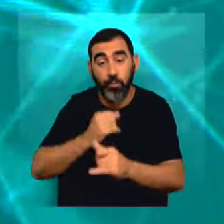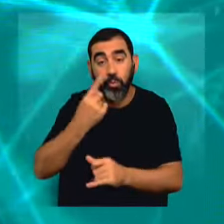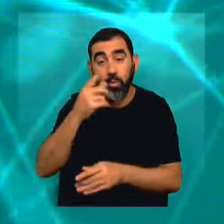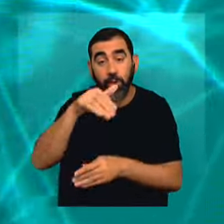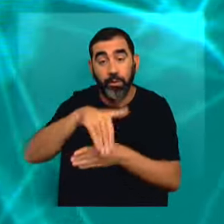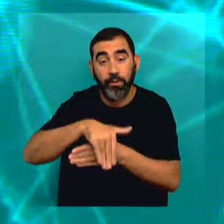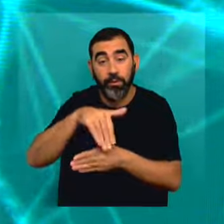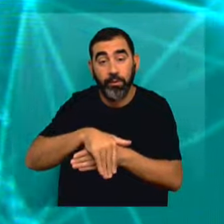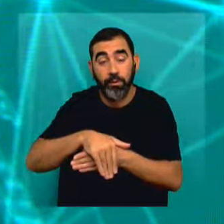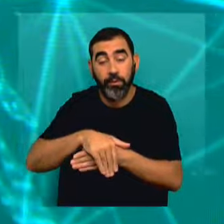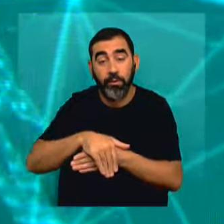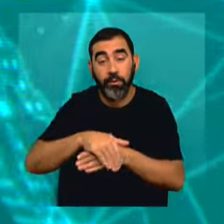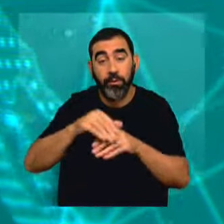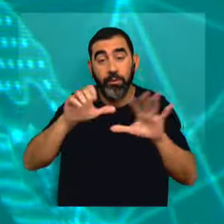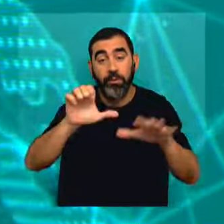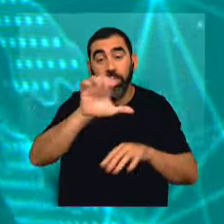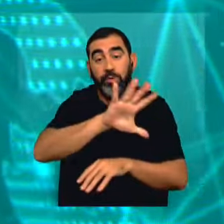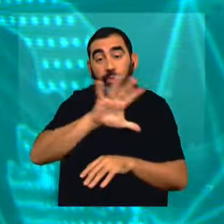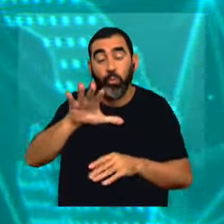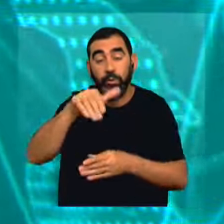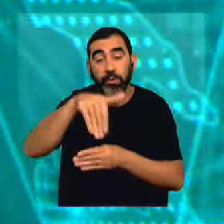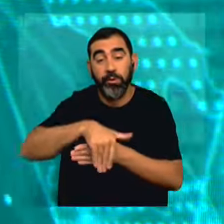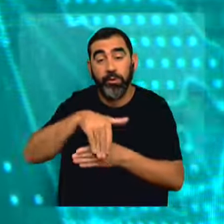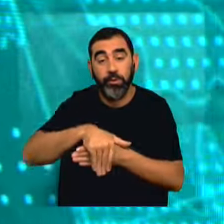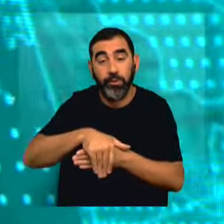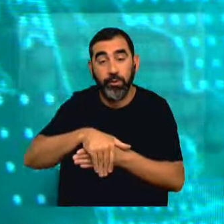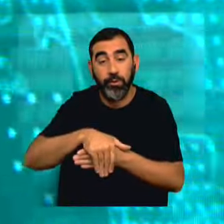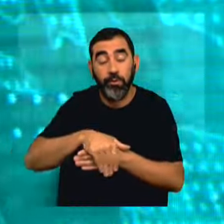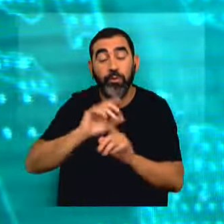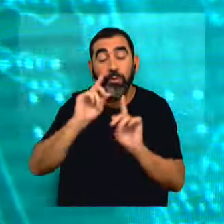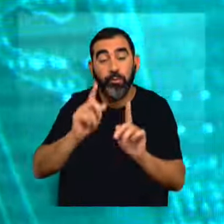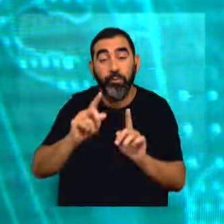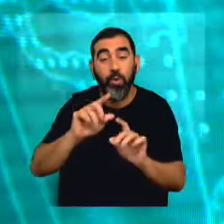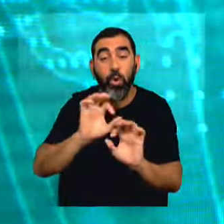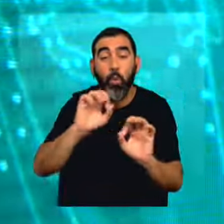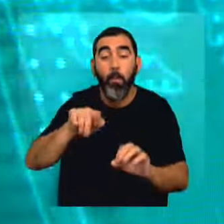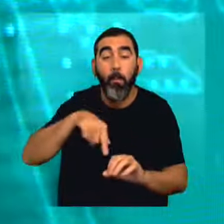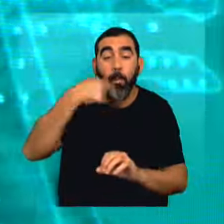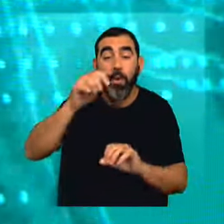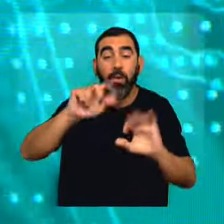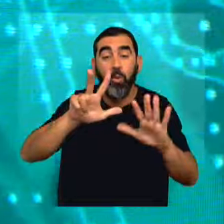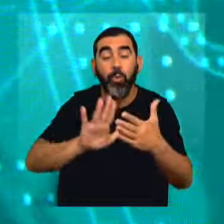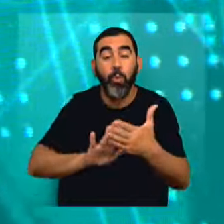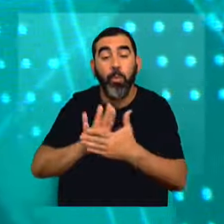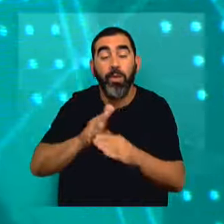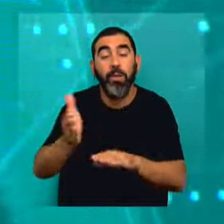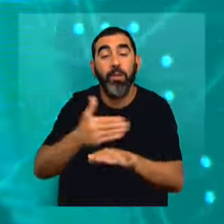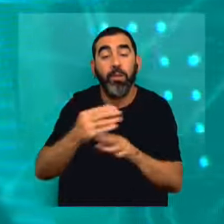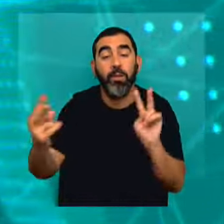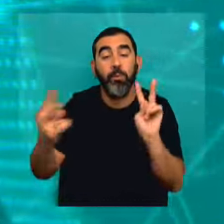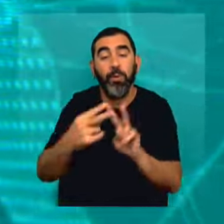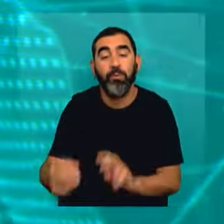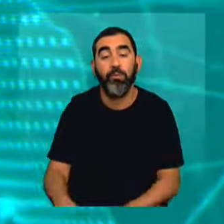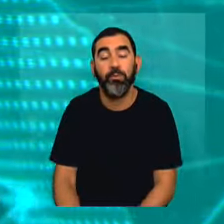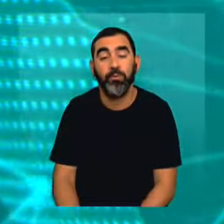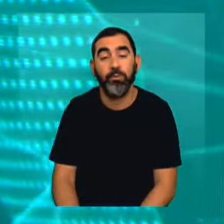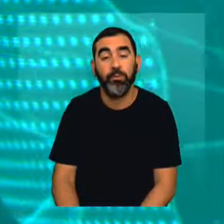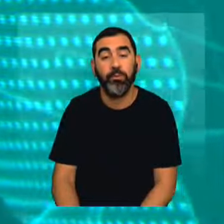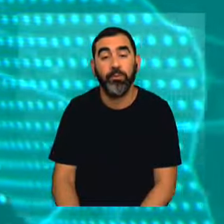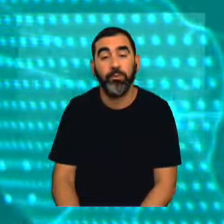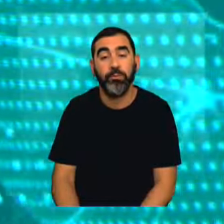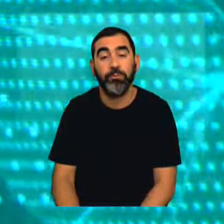13 con rosina mayarí a las 18:55 con nuestros compañeros en la edición central y nosotros volvemos bien tempranito mañana a las 8 en punto con las